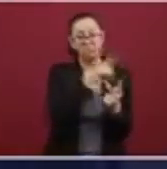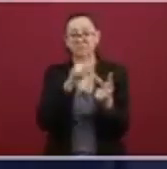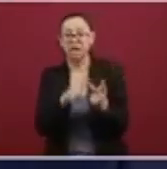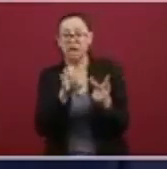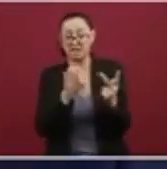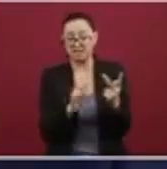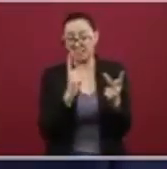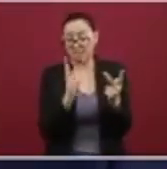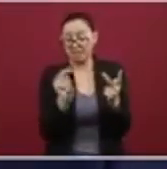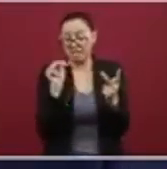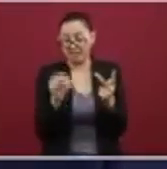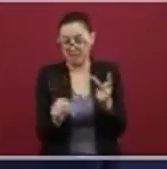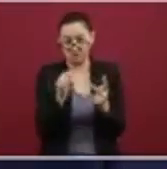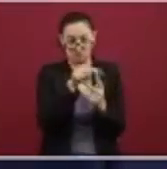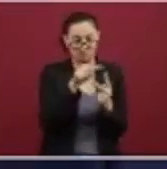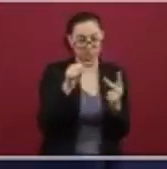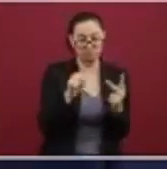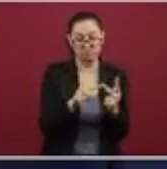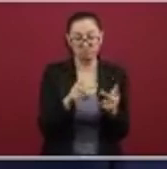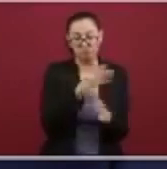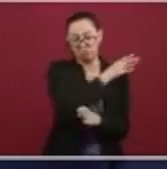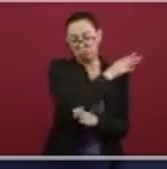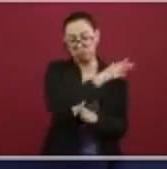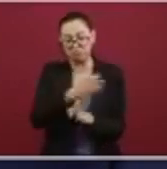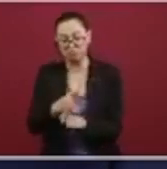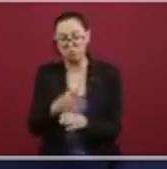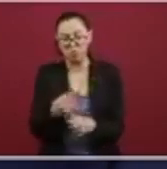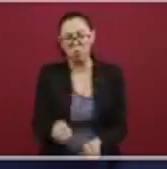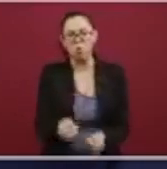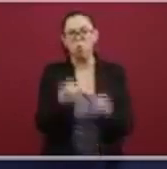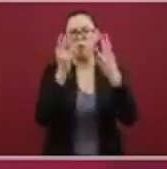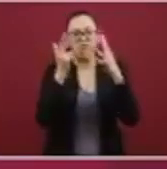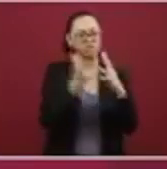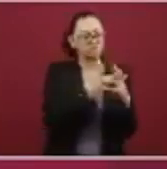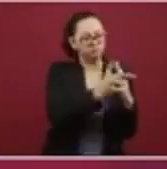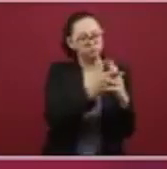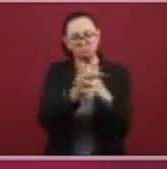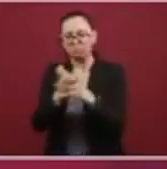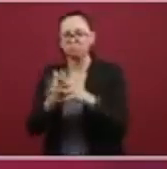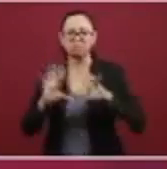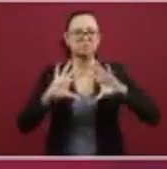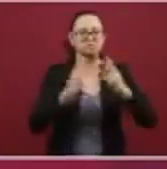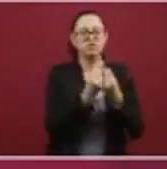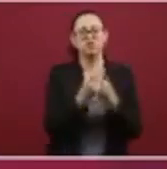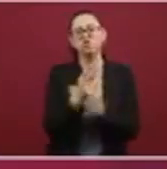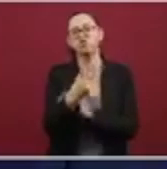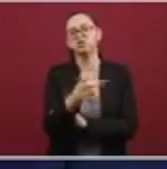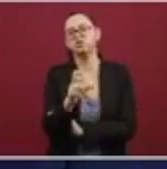260,000 homicidios.